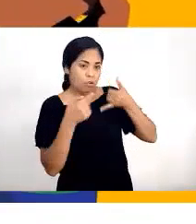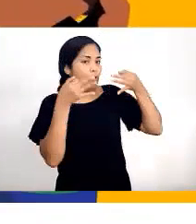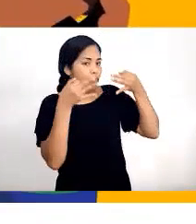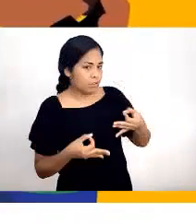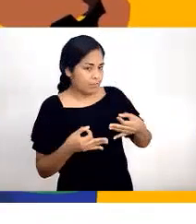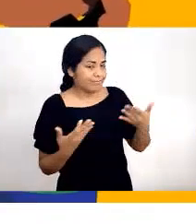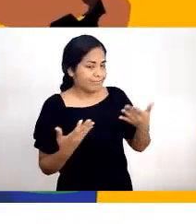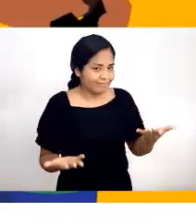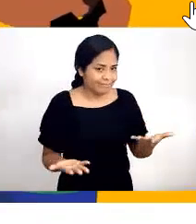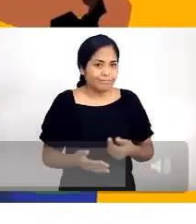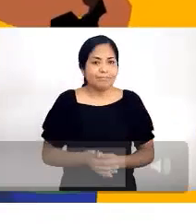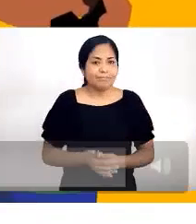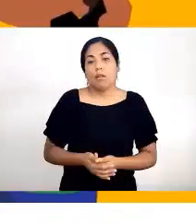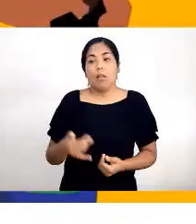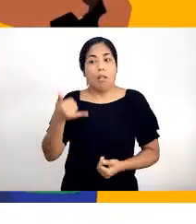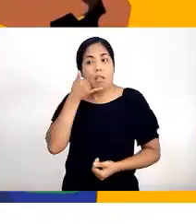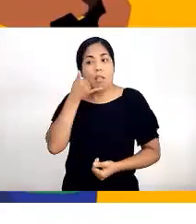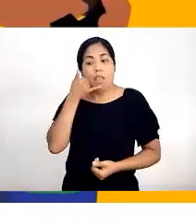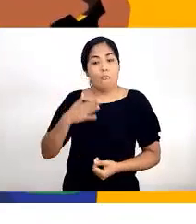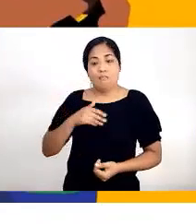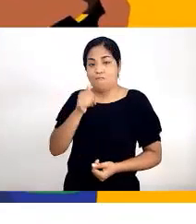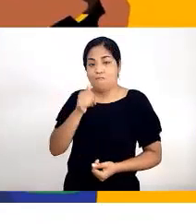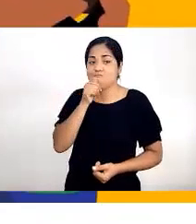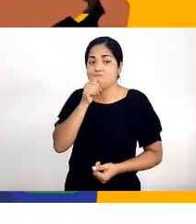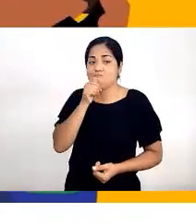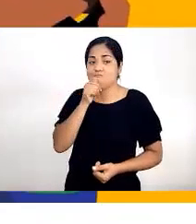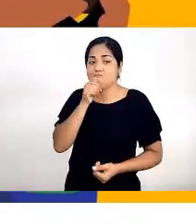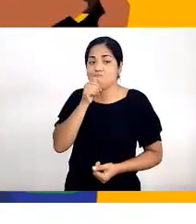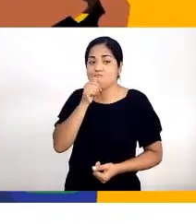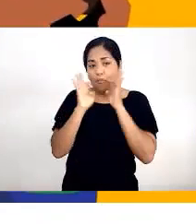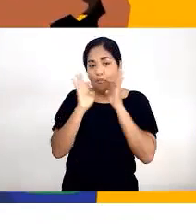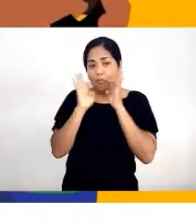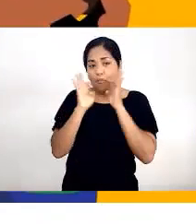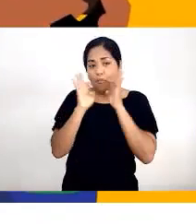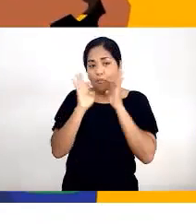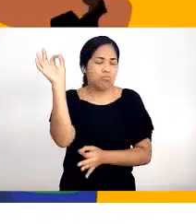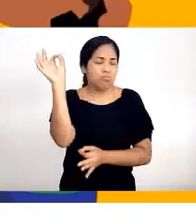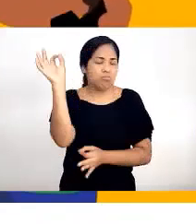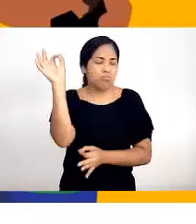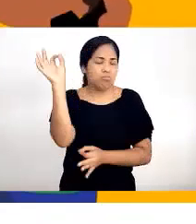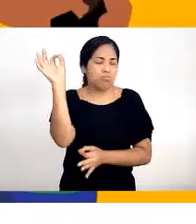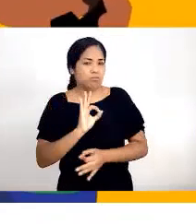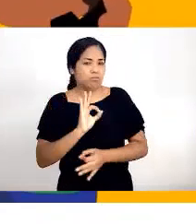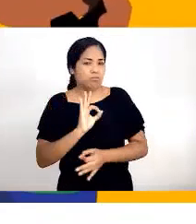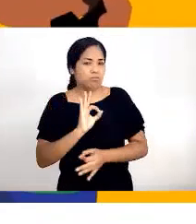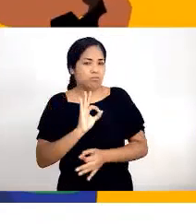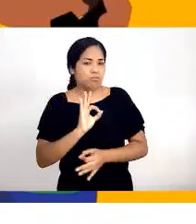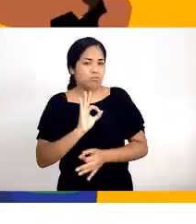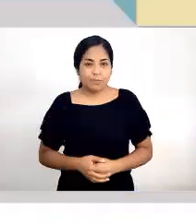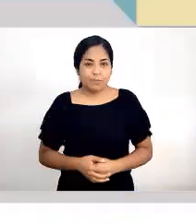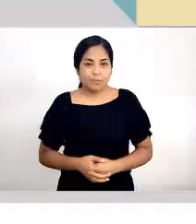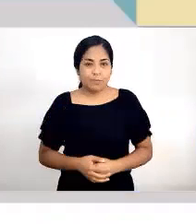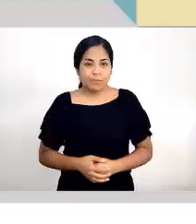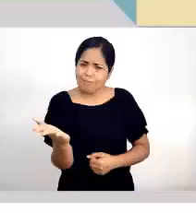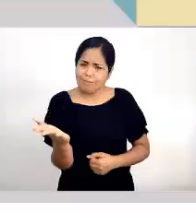números de teléfonos oficiales de Save the Children. Nunca les hablaremos desde teléfonos privados o redes sociales personales.